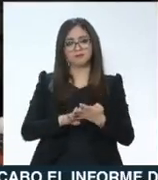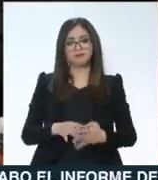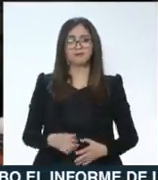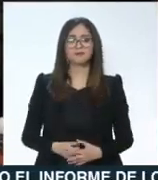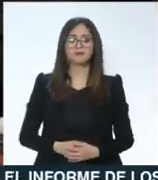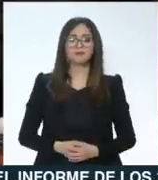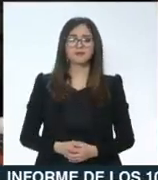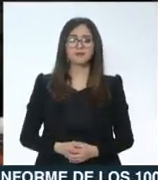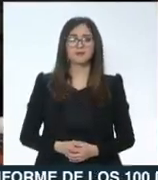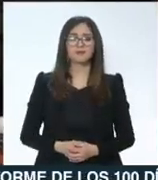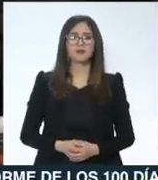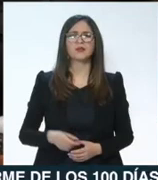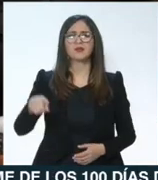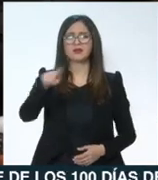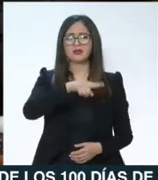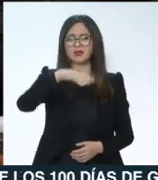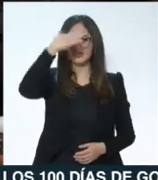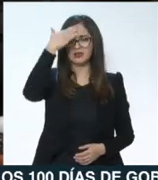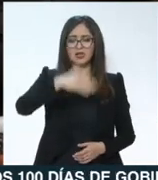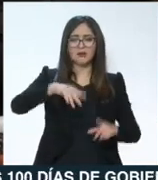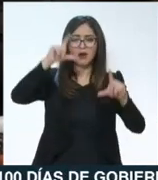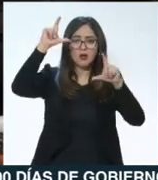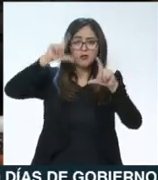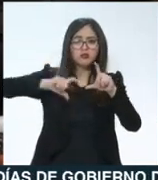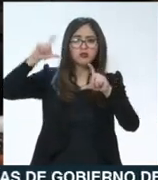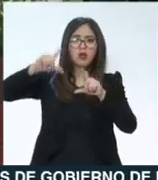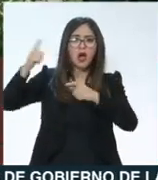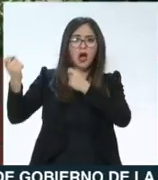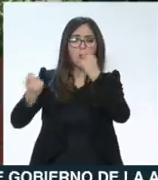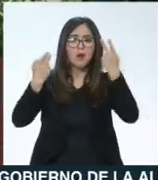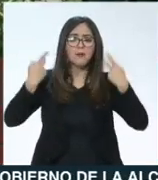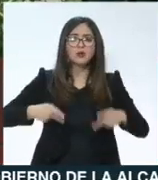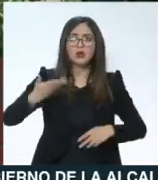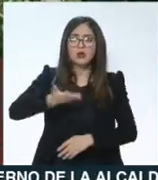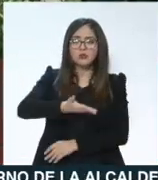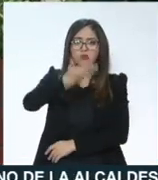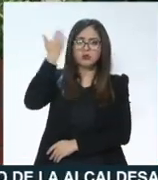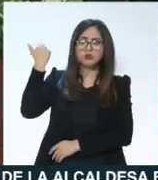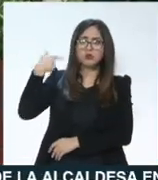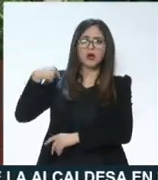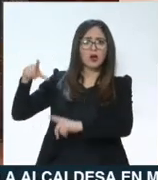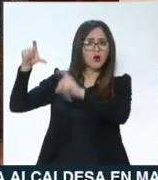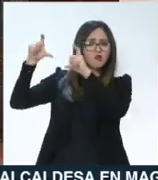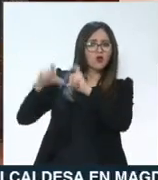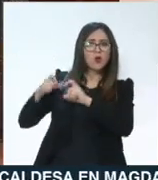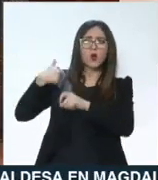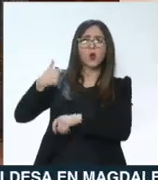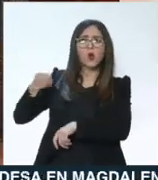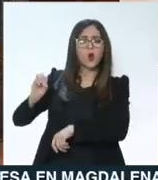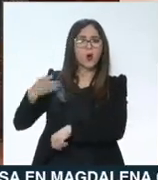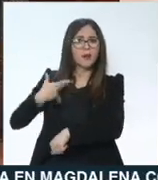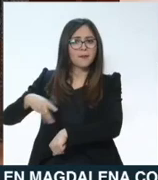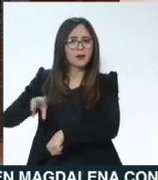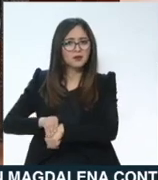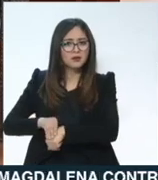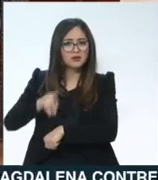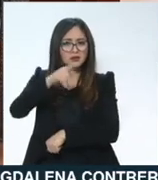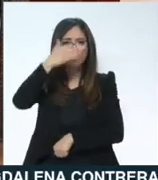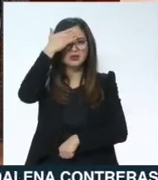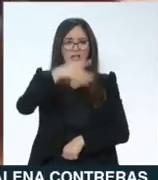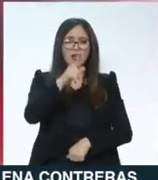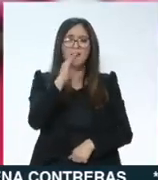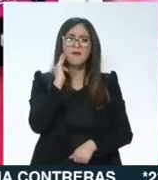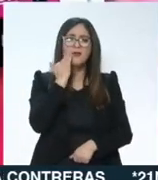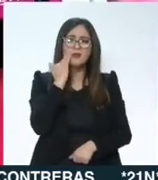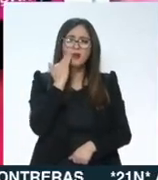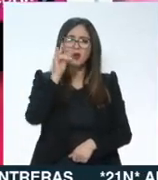las fotografías que son tomadas sin tu consentimiento, lo pregunto después de este caso que surge en la página de Facebook, donde se